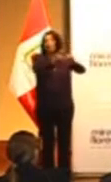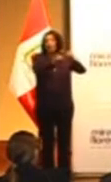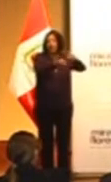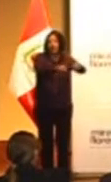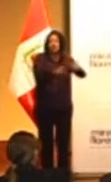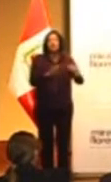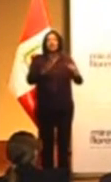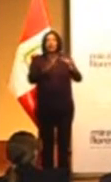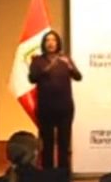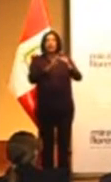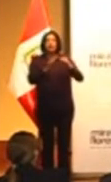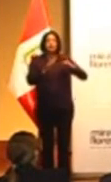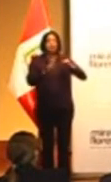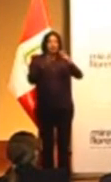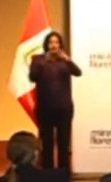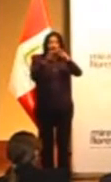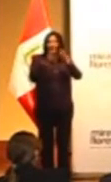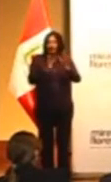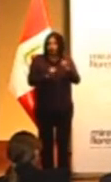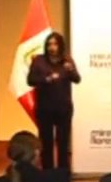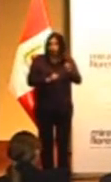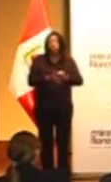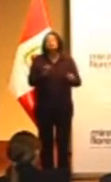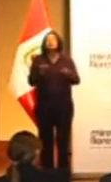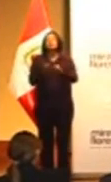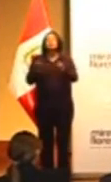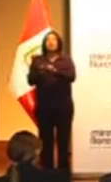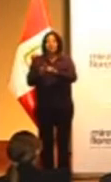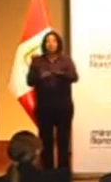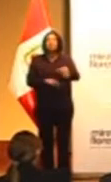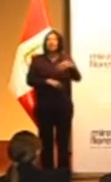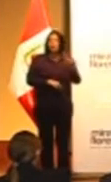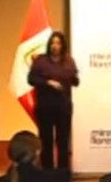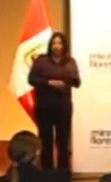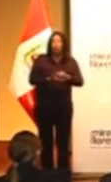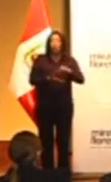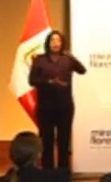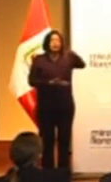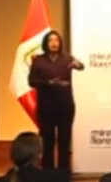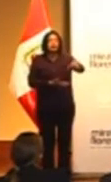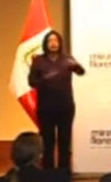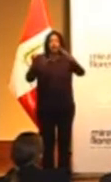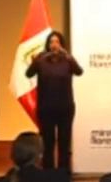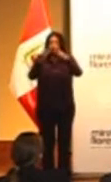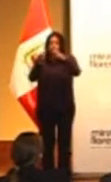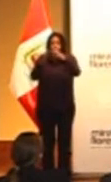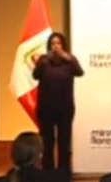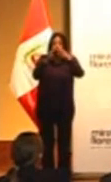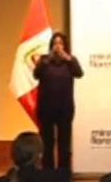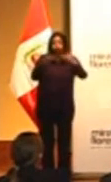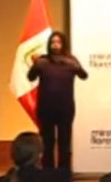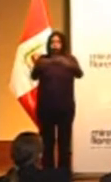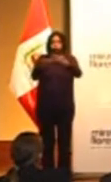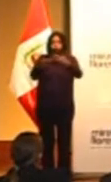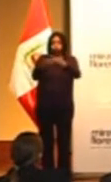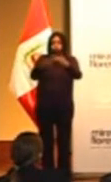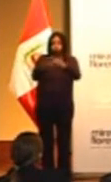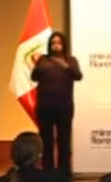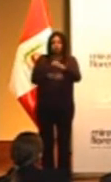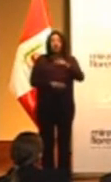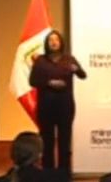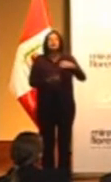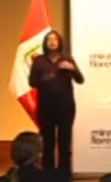el serenazgo, sino que también va a estar o va a existir una central de monitoreo de tránsito que